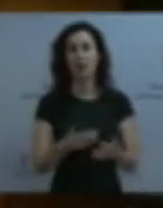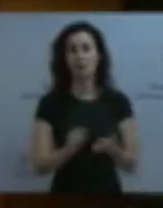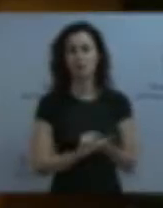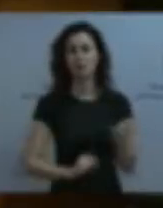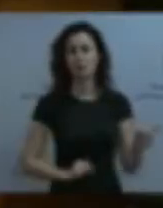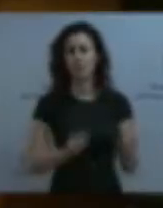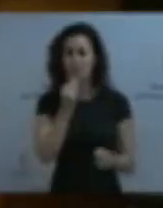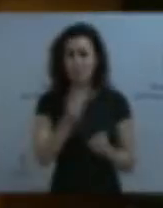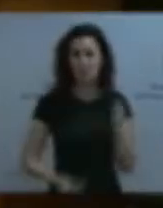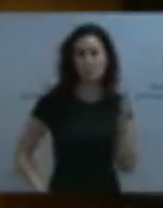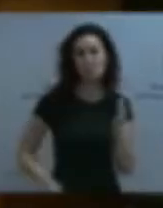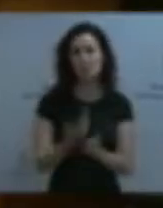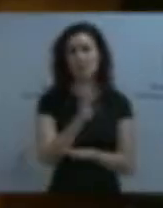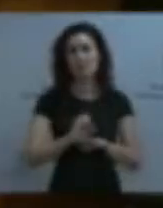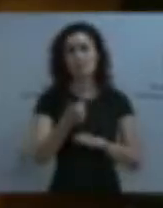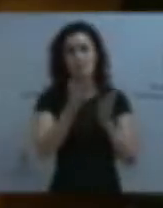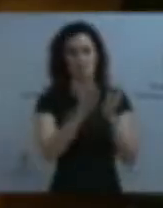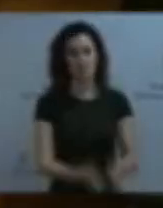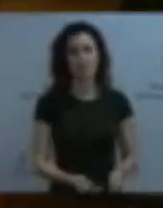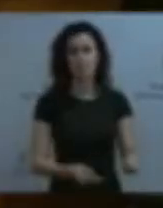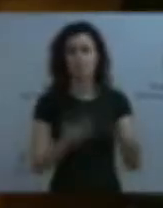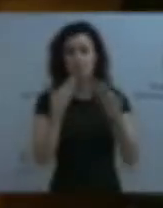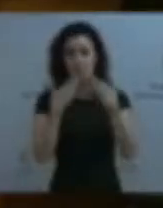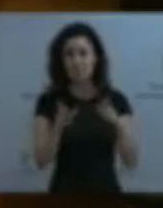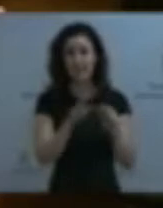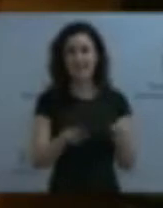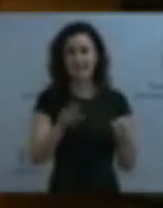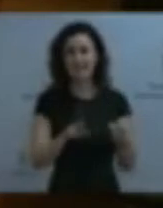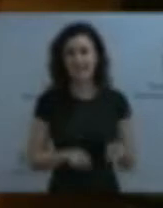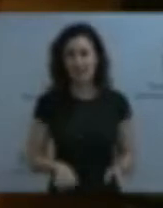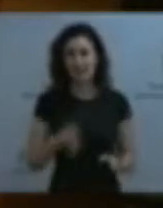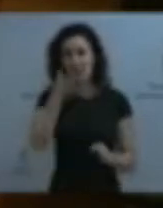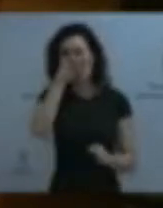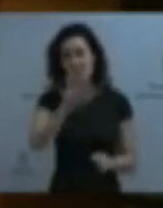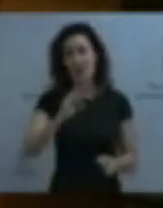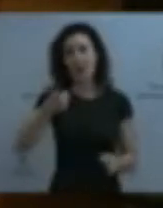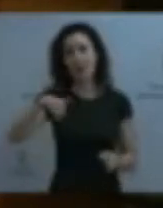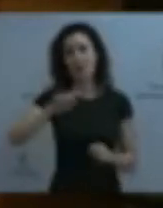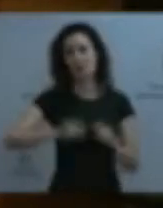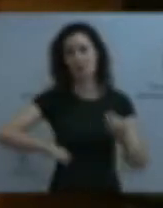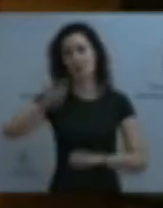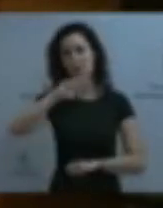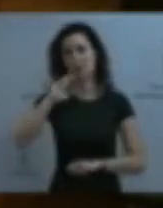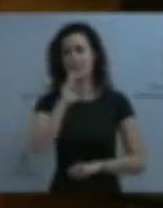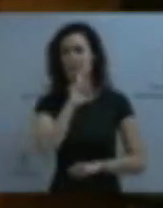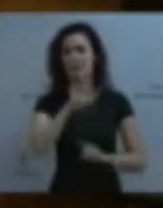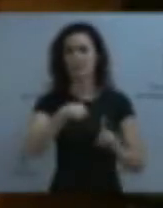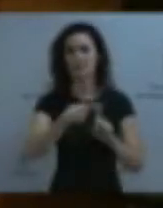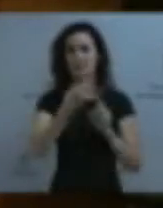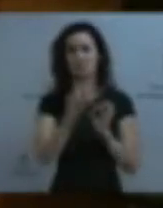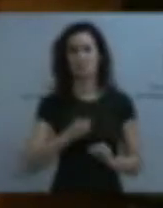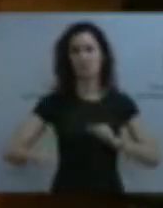Buenos días, señor consejero. ¿Por qué, a pesar de las reiteradas denuncias del AMPA y la dirección del centro, se permite que la